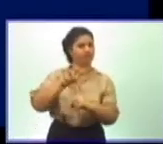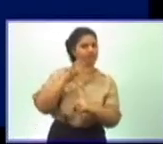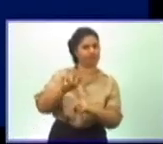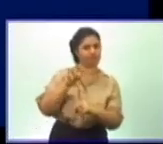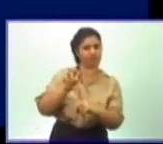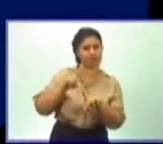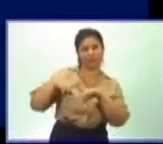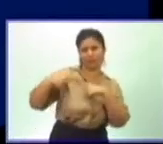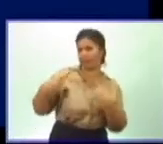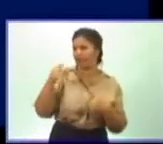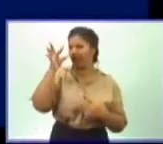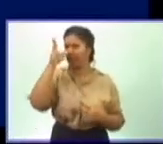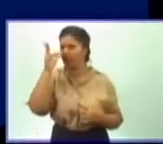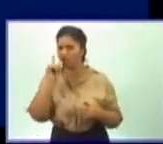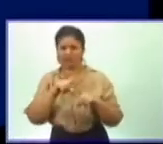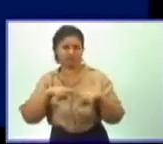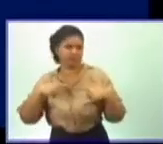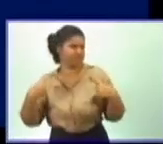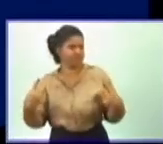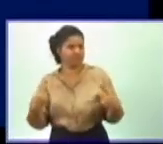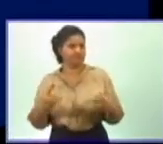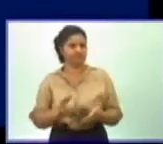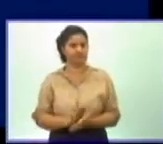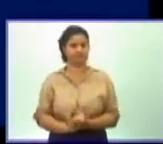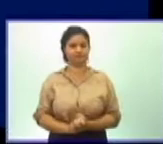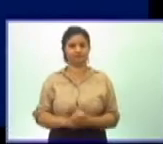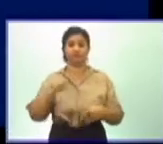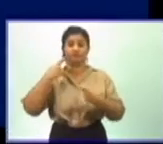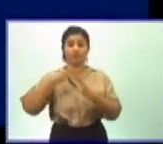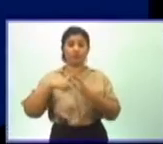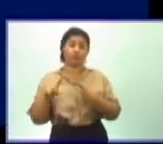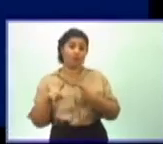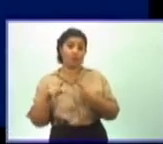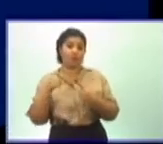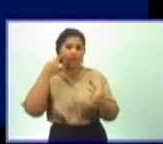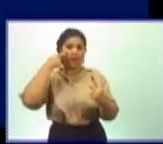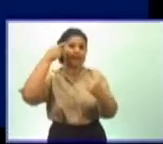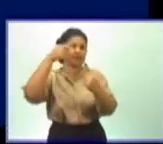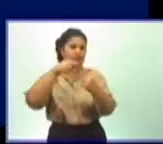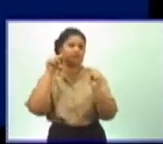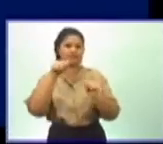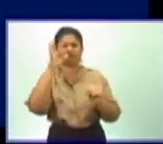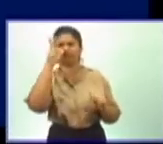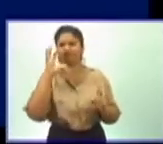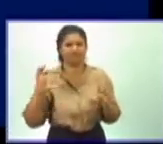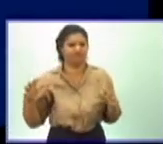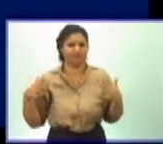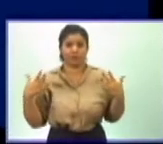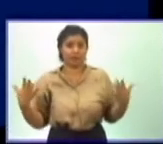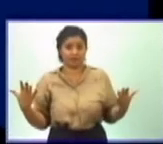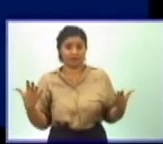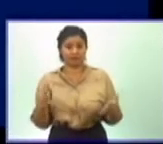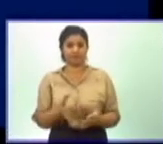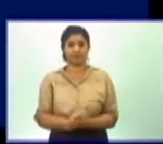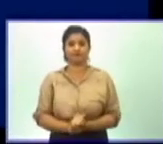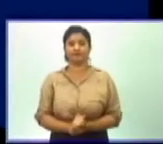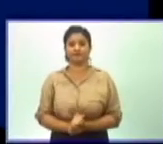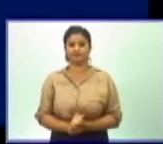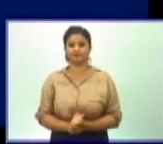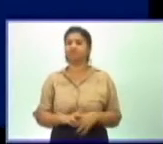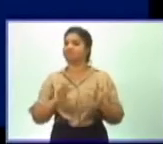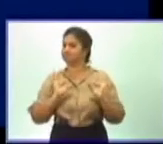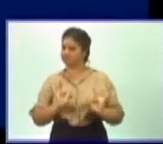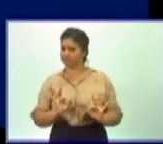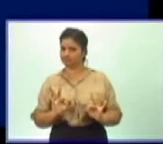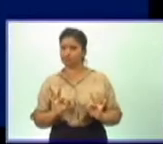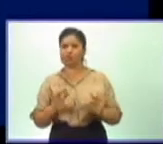¿De qué se está burlando Molière? ¿Cuál es el objetivo con esta sátira, con esta burla? Bueno, evidentemente es revelar